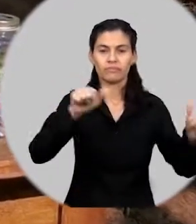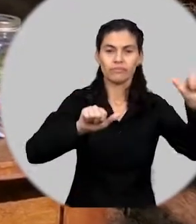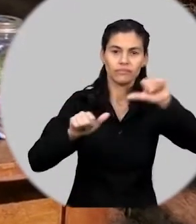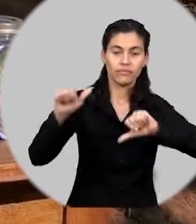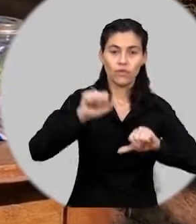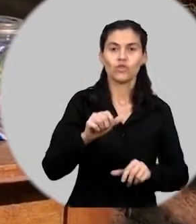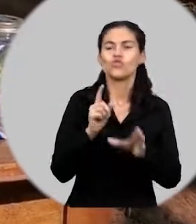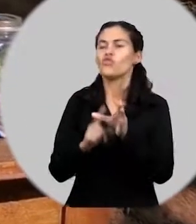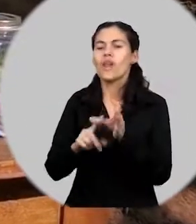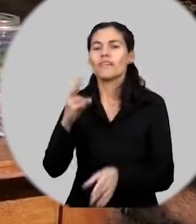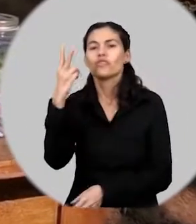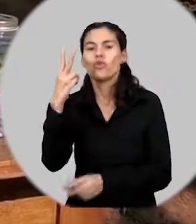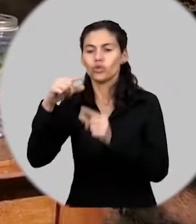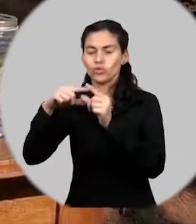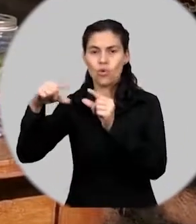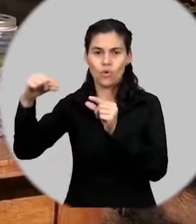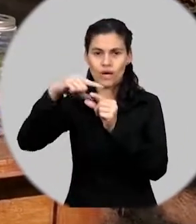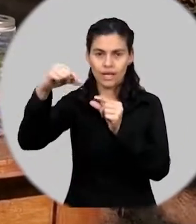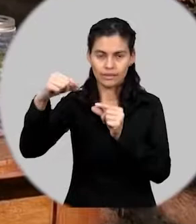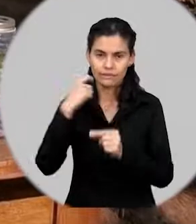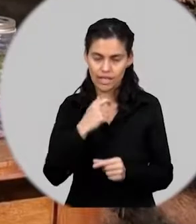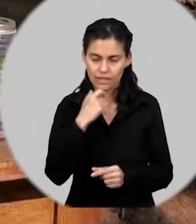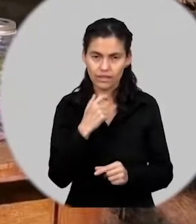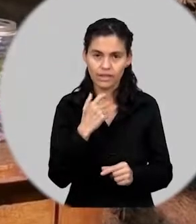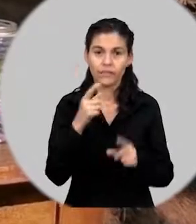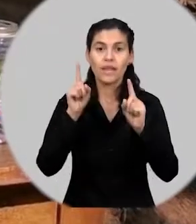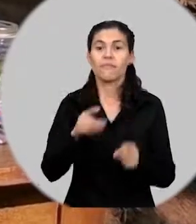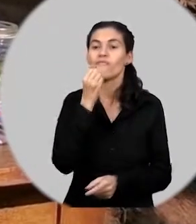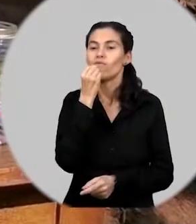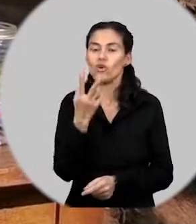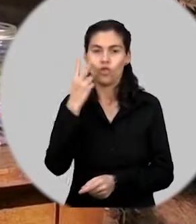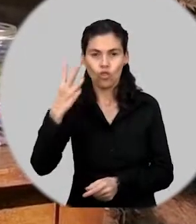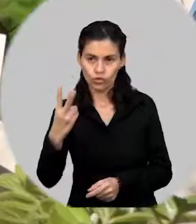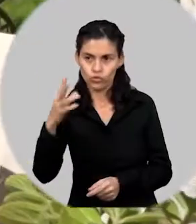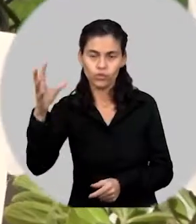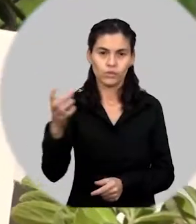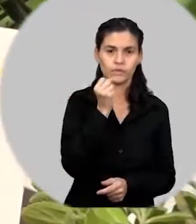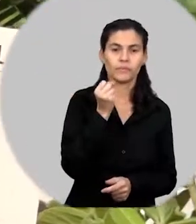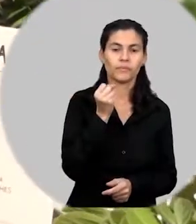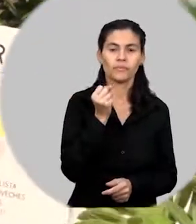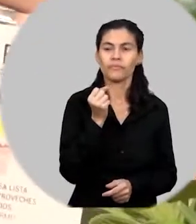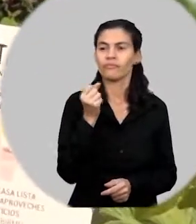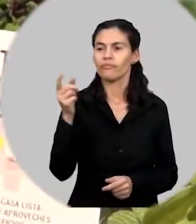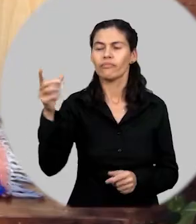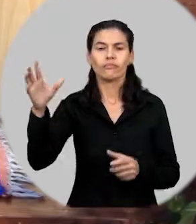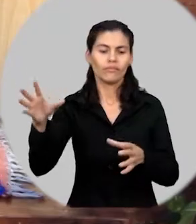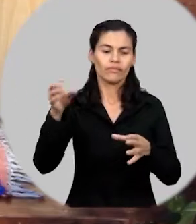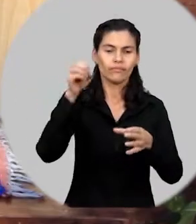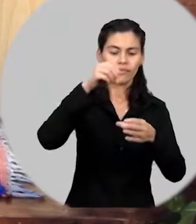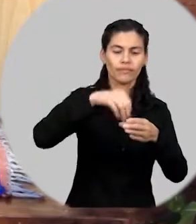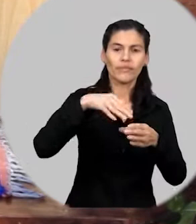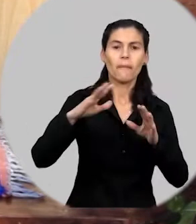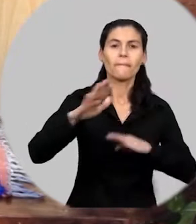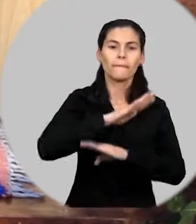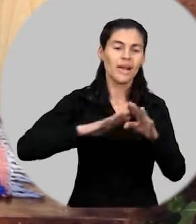variedades. Entonces, con 2 hojas ya son suficientes, y 2 flores. Esto la